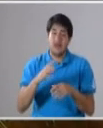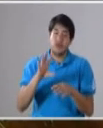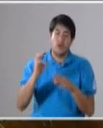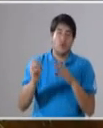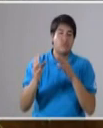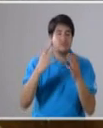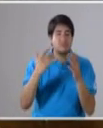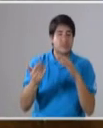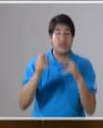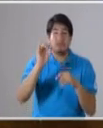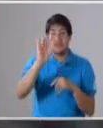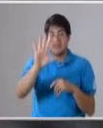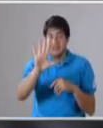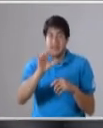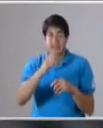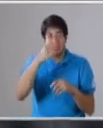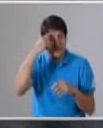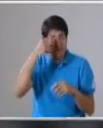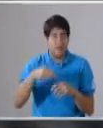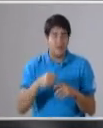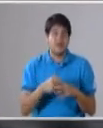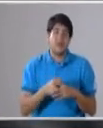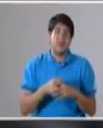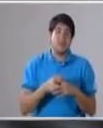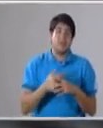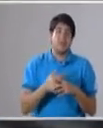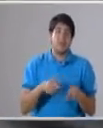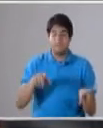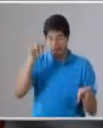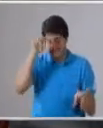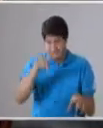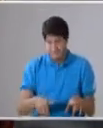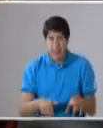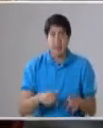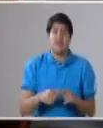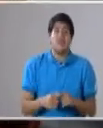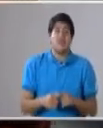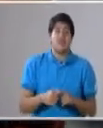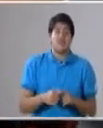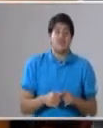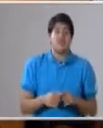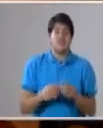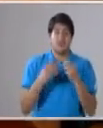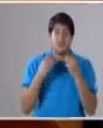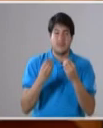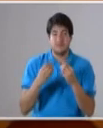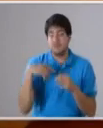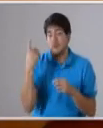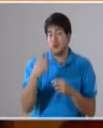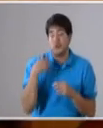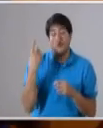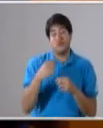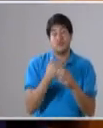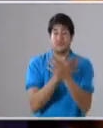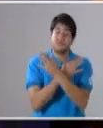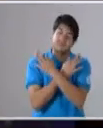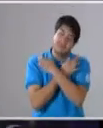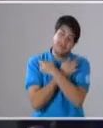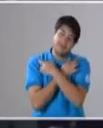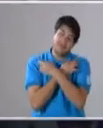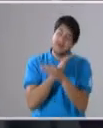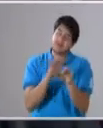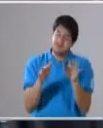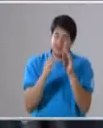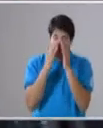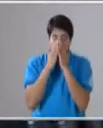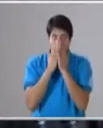¿verdad? O semana inglesa, pero este día lo tienen de feriado, entonces nos juntamos. Así